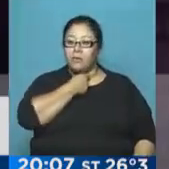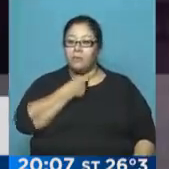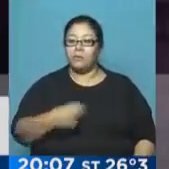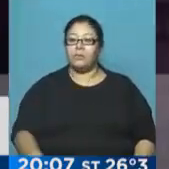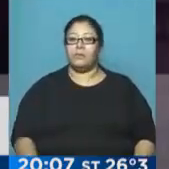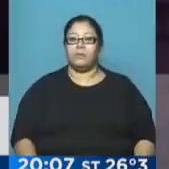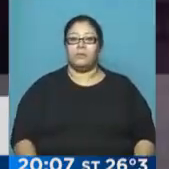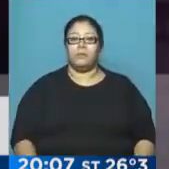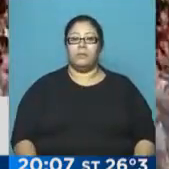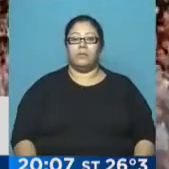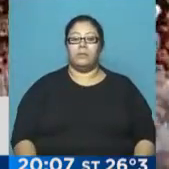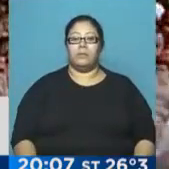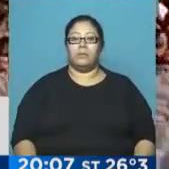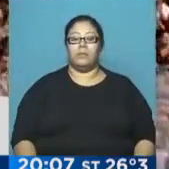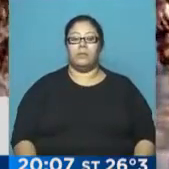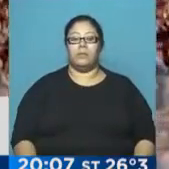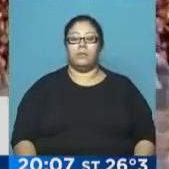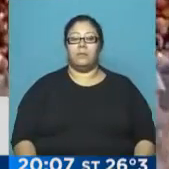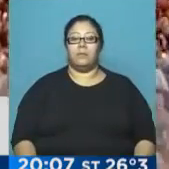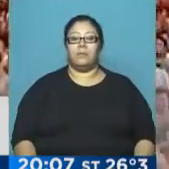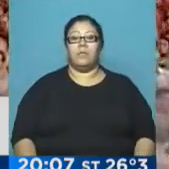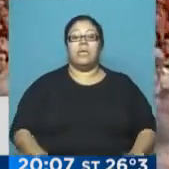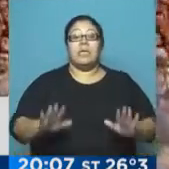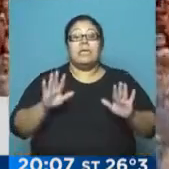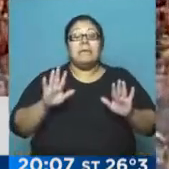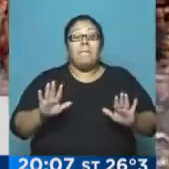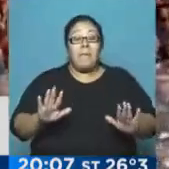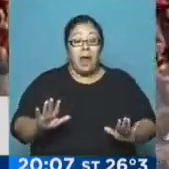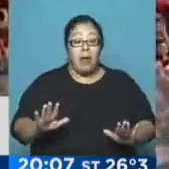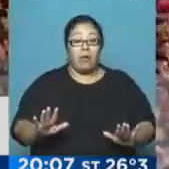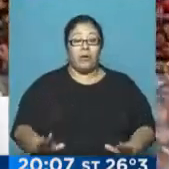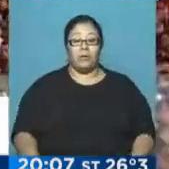Pero además espero que podamos gozar